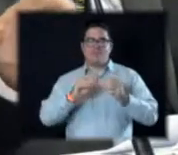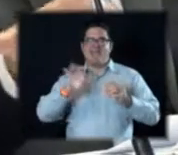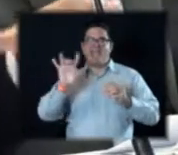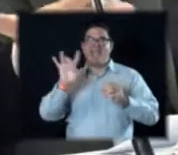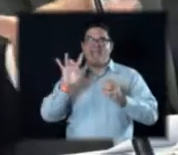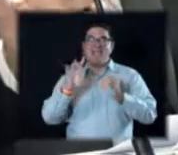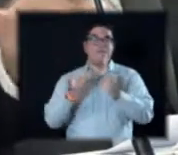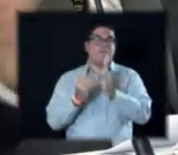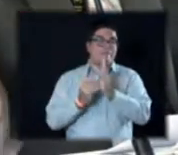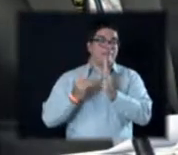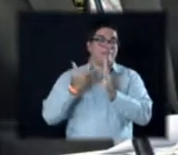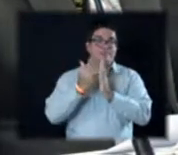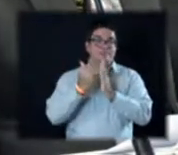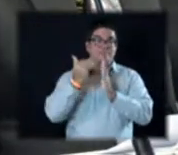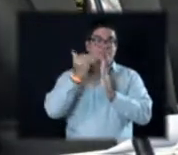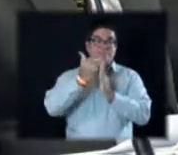dólares.